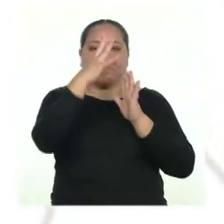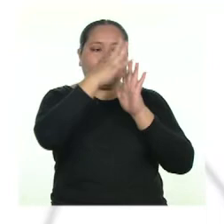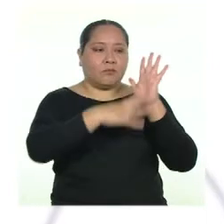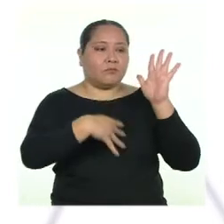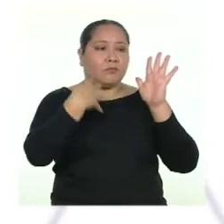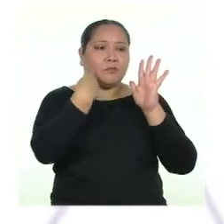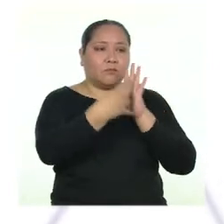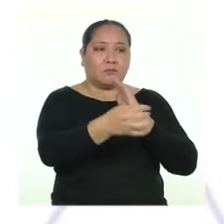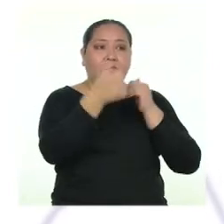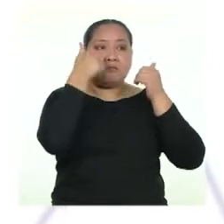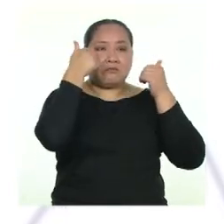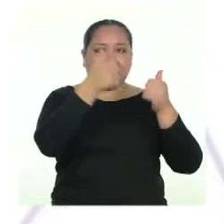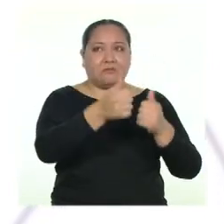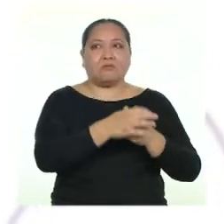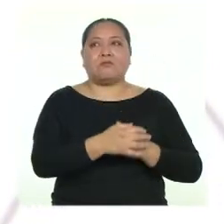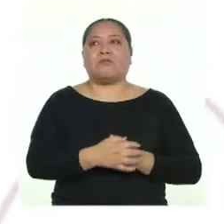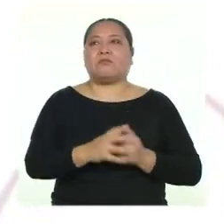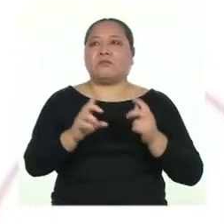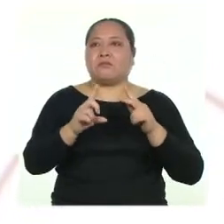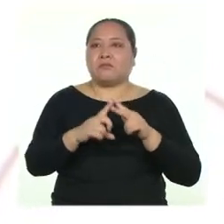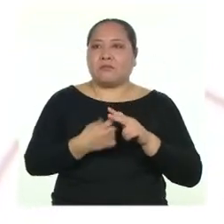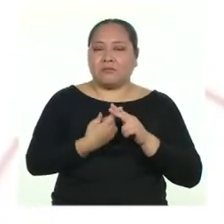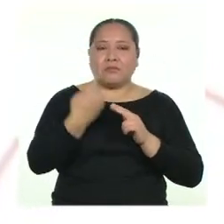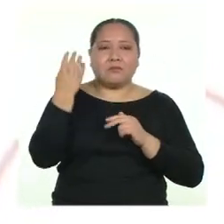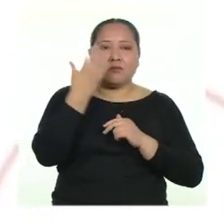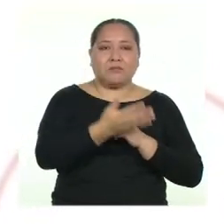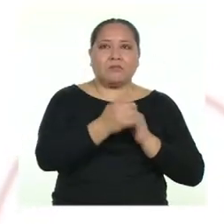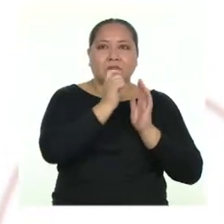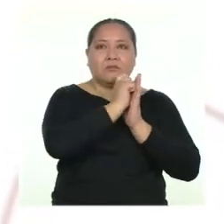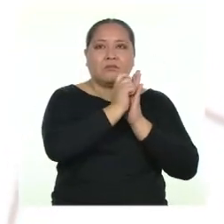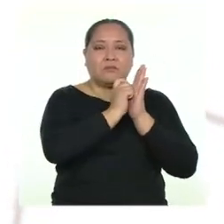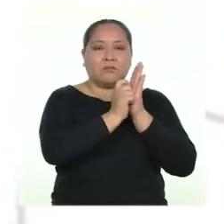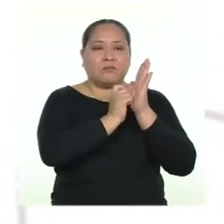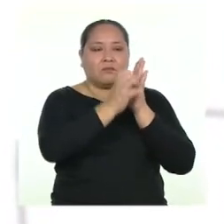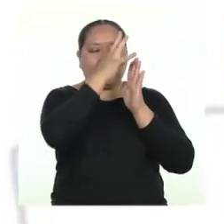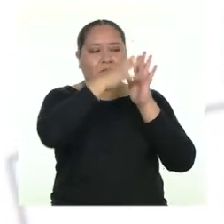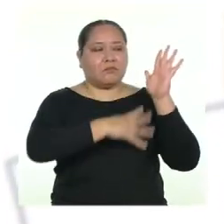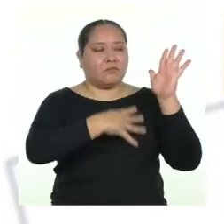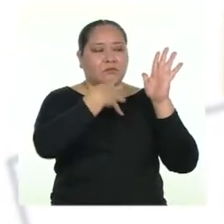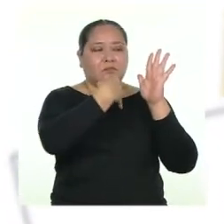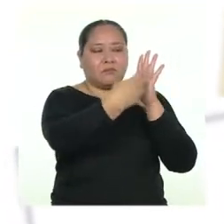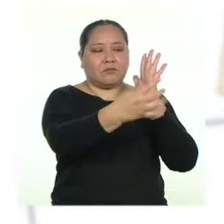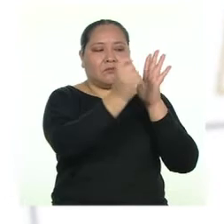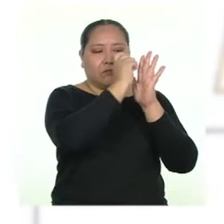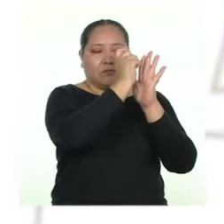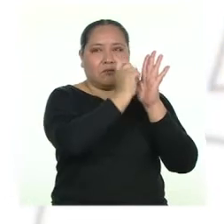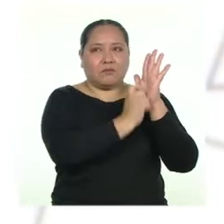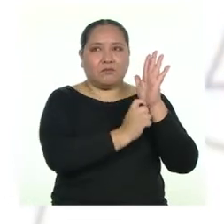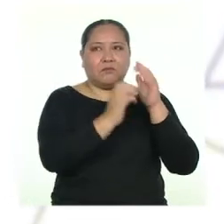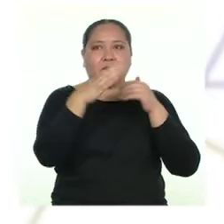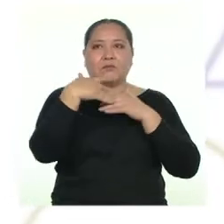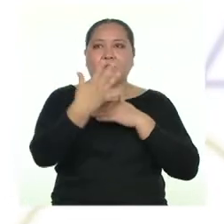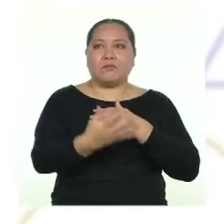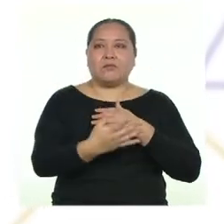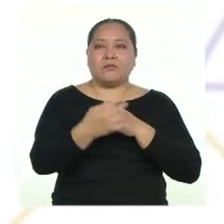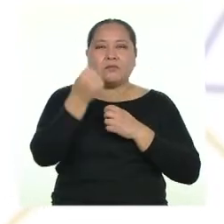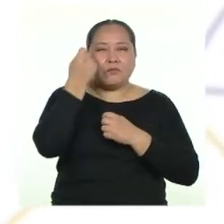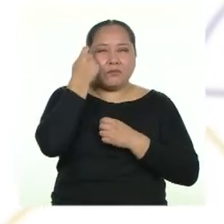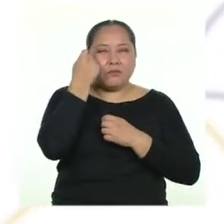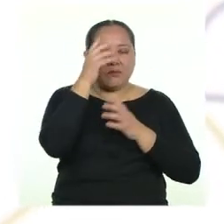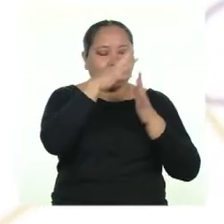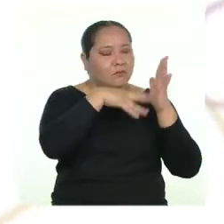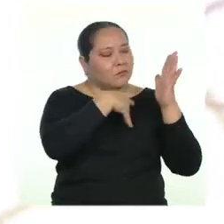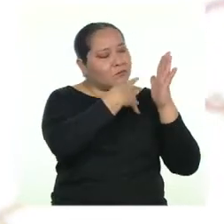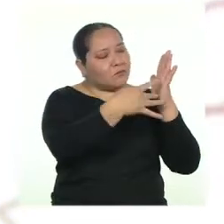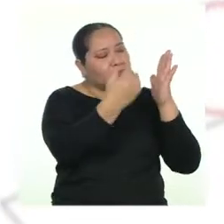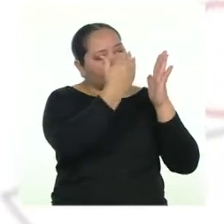una buena herramienta. Empezaremos entonces escribiendo los datos en una tabla. Luego interpretaremos la